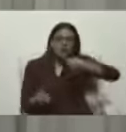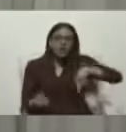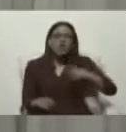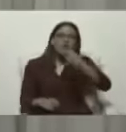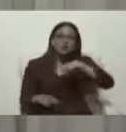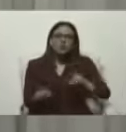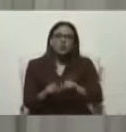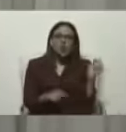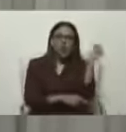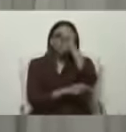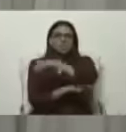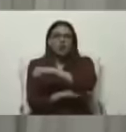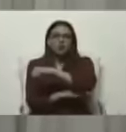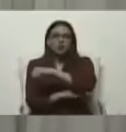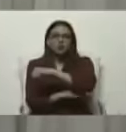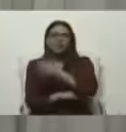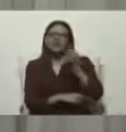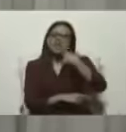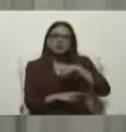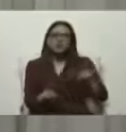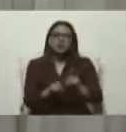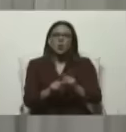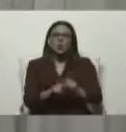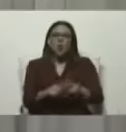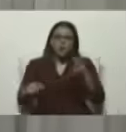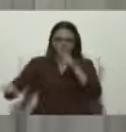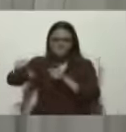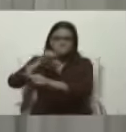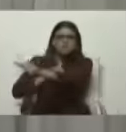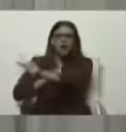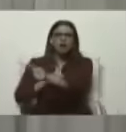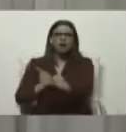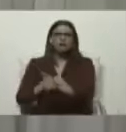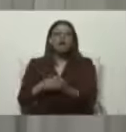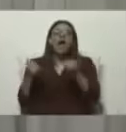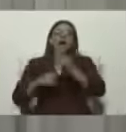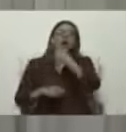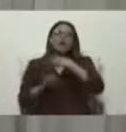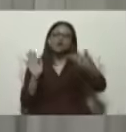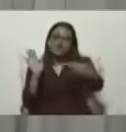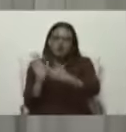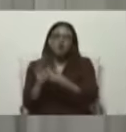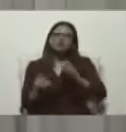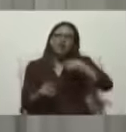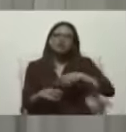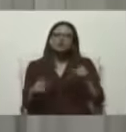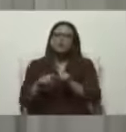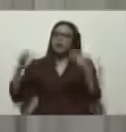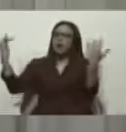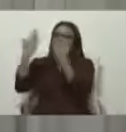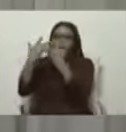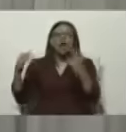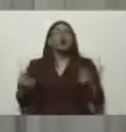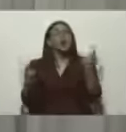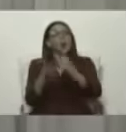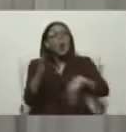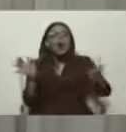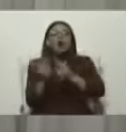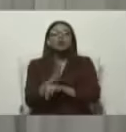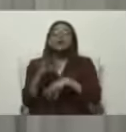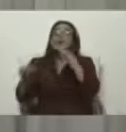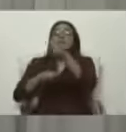ganamos, y como los reventamos, ahorita vienen con el bojote para engañar a la gente. Y en inglés.